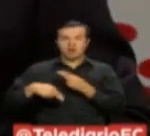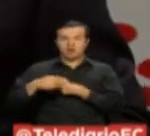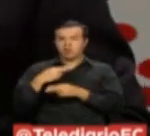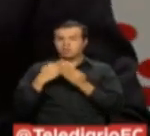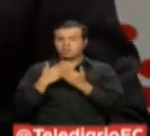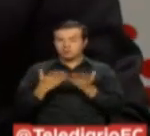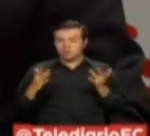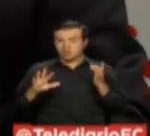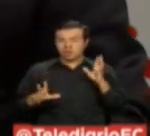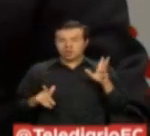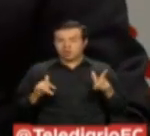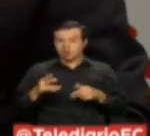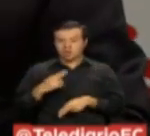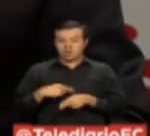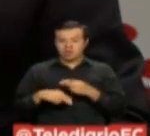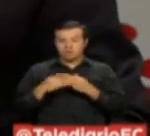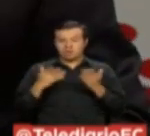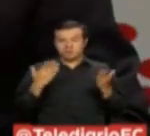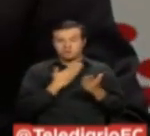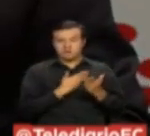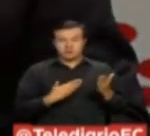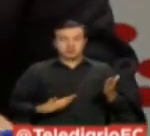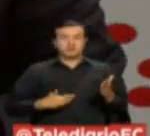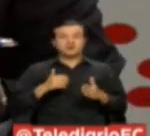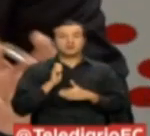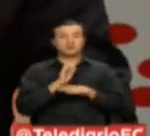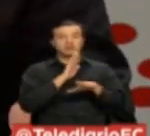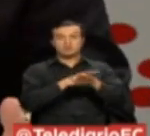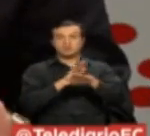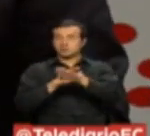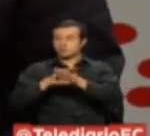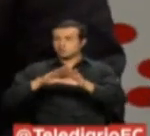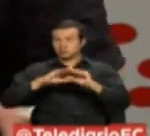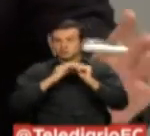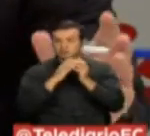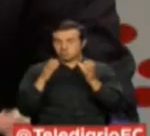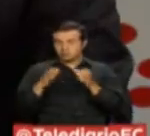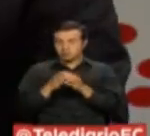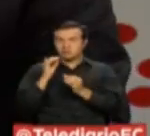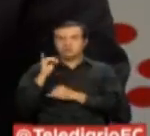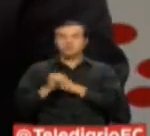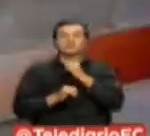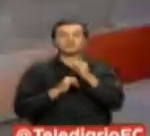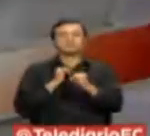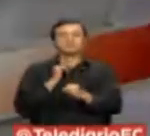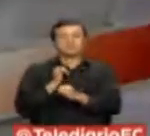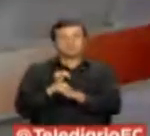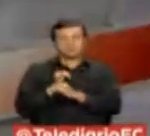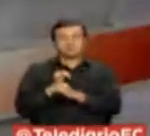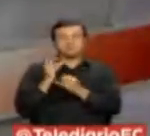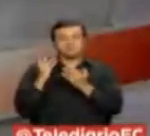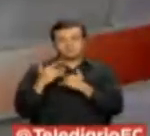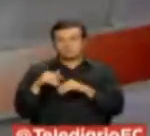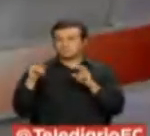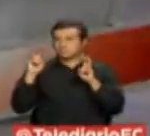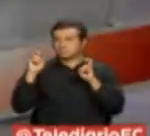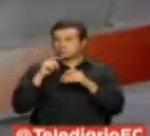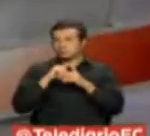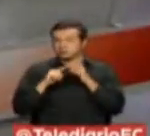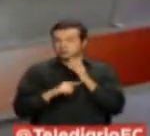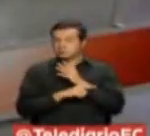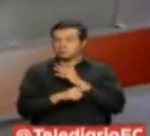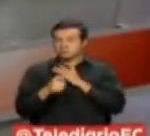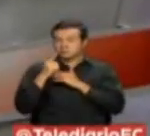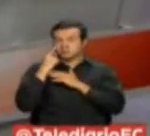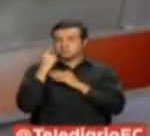resultado de la corrupción. El presidente de la República ha llamado a la conformación de una comisión internacional en esta materia. ¿Cómo